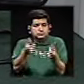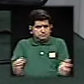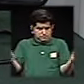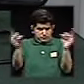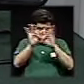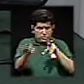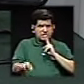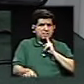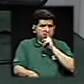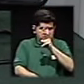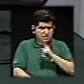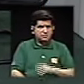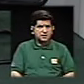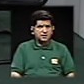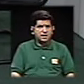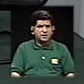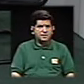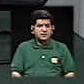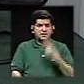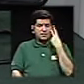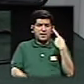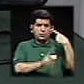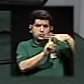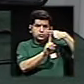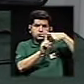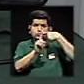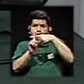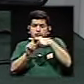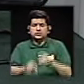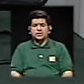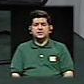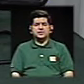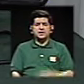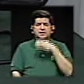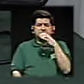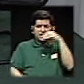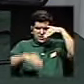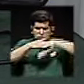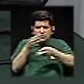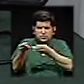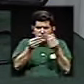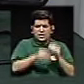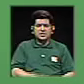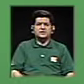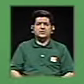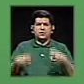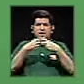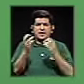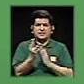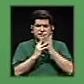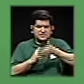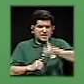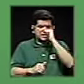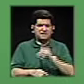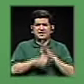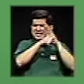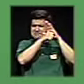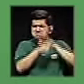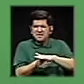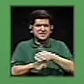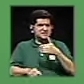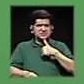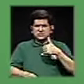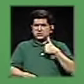verdad vemos crit vemos geotermia vemos hidroeléctricas hay mucha presión sobre los recursos